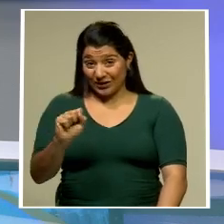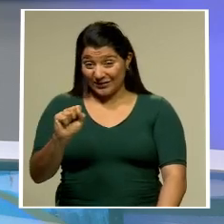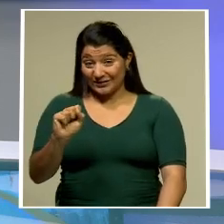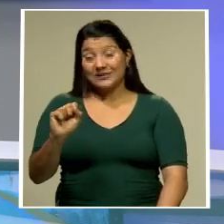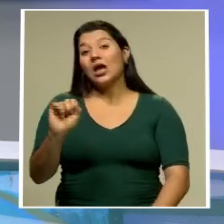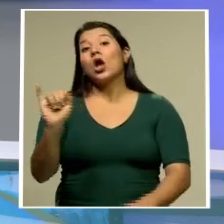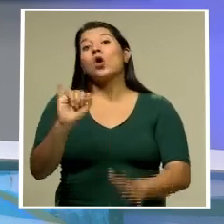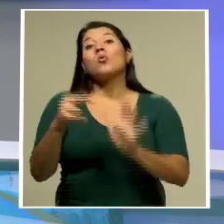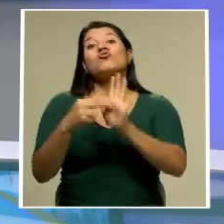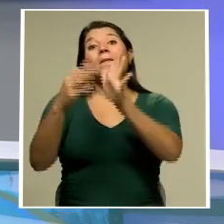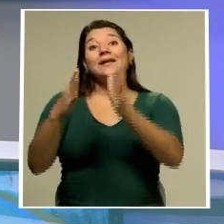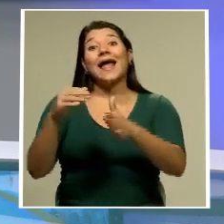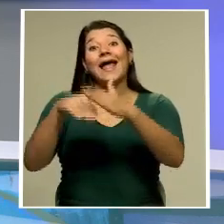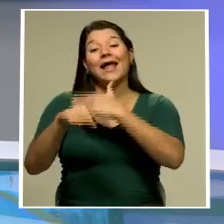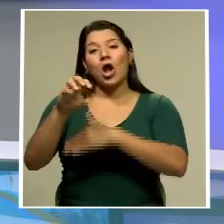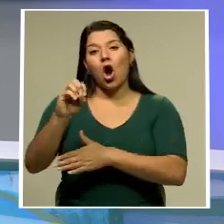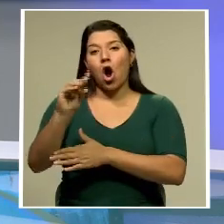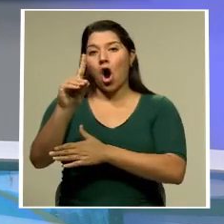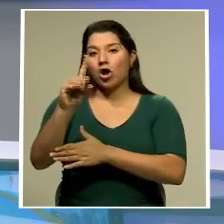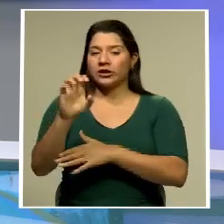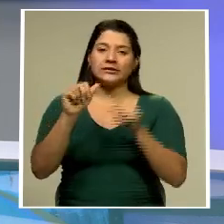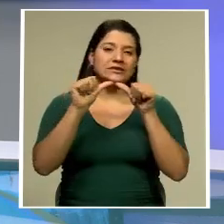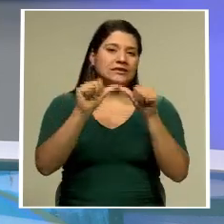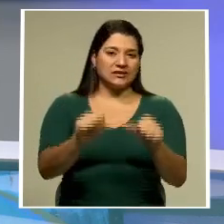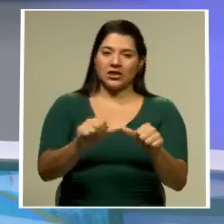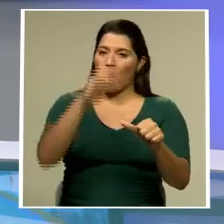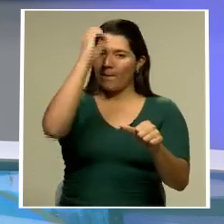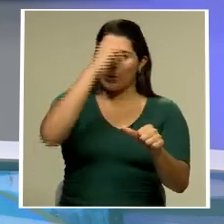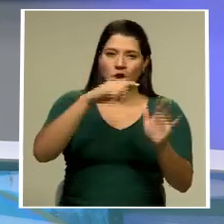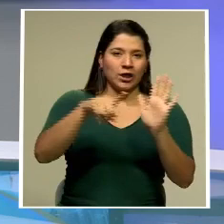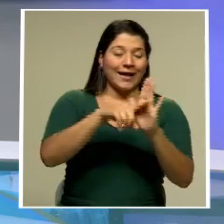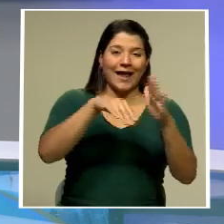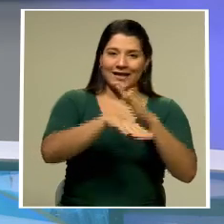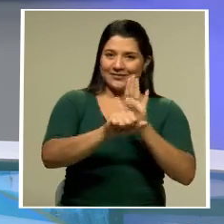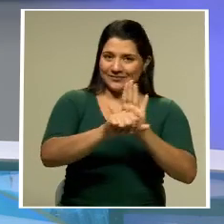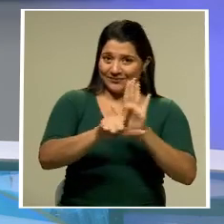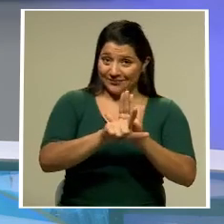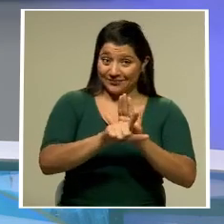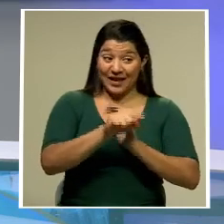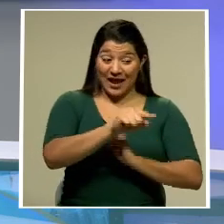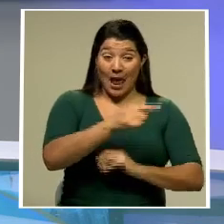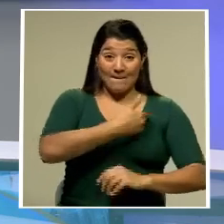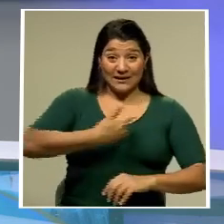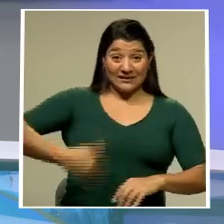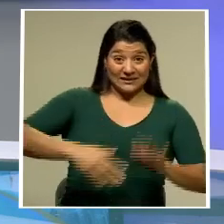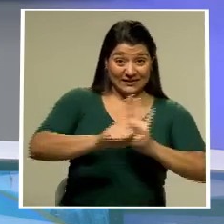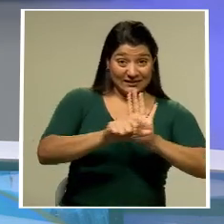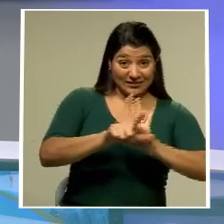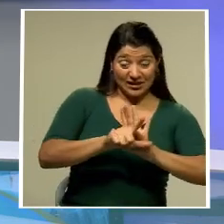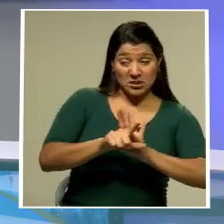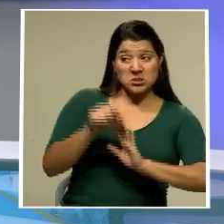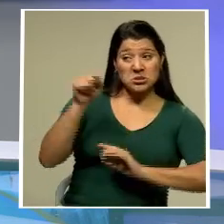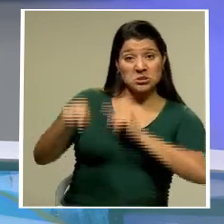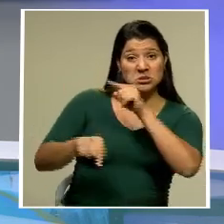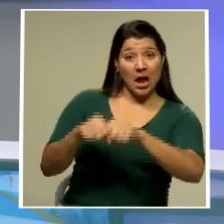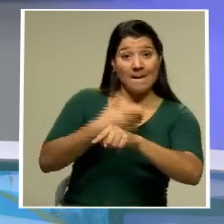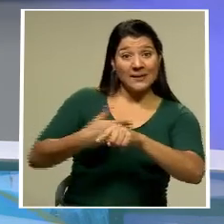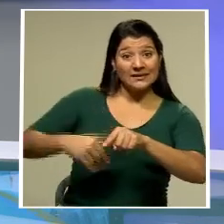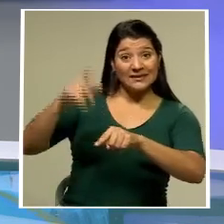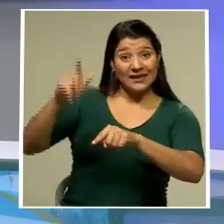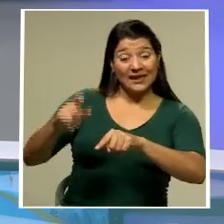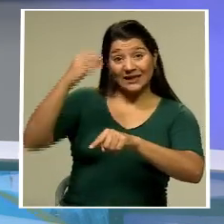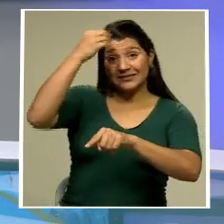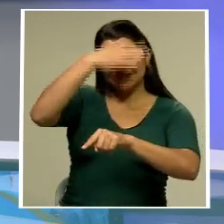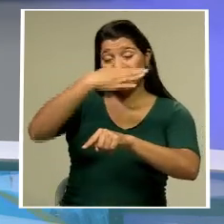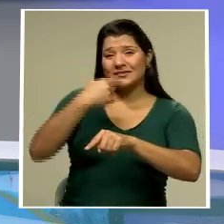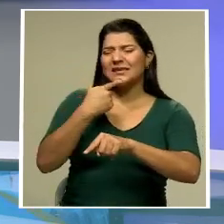Congreso. La presidenta Silvia Hernández le reprocha su actuación al presidente de la República, Carlos Alvarado,